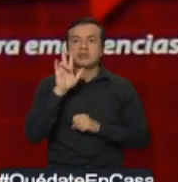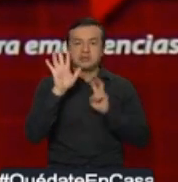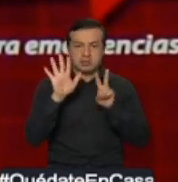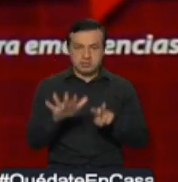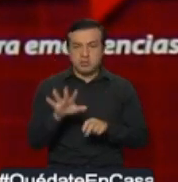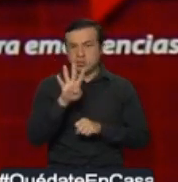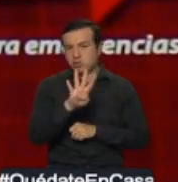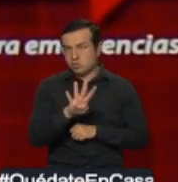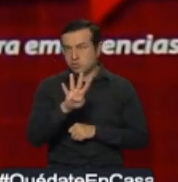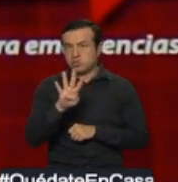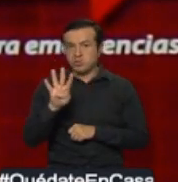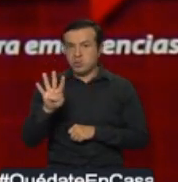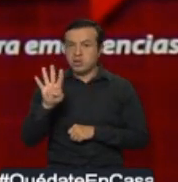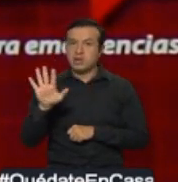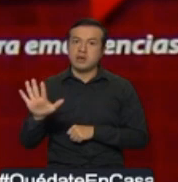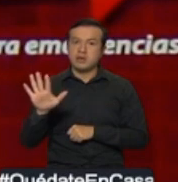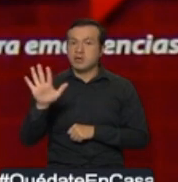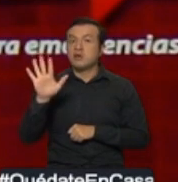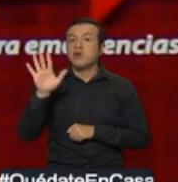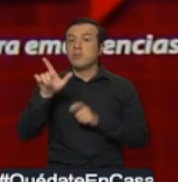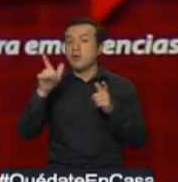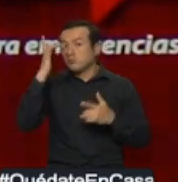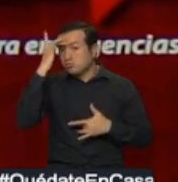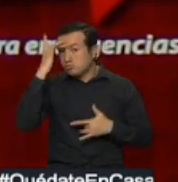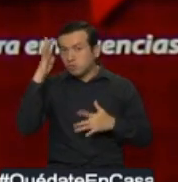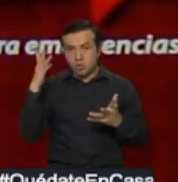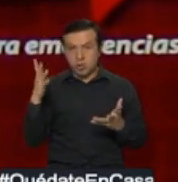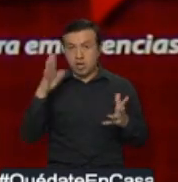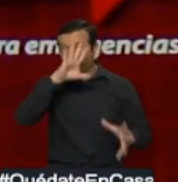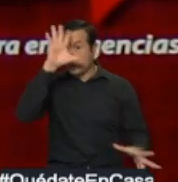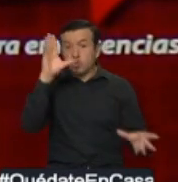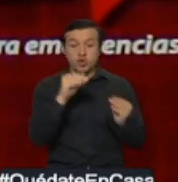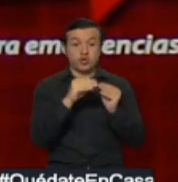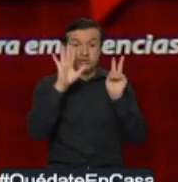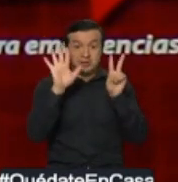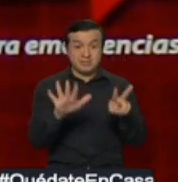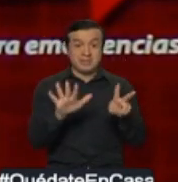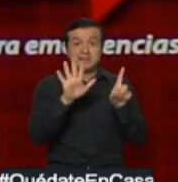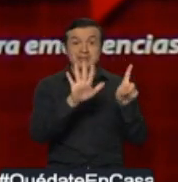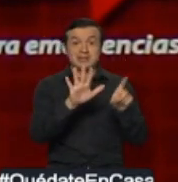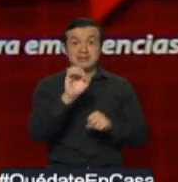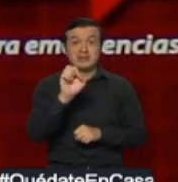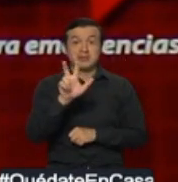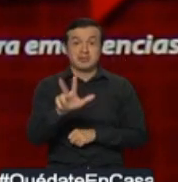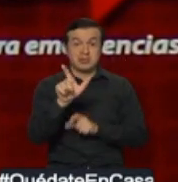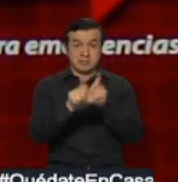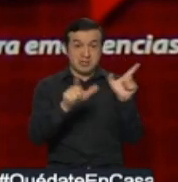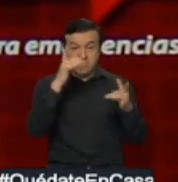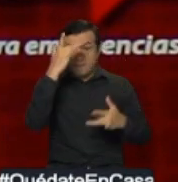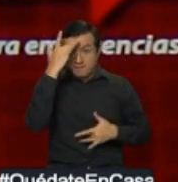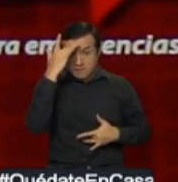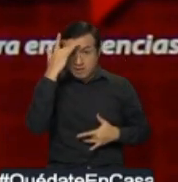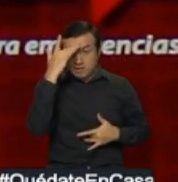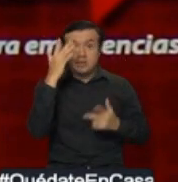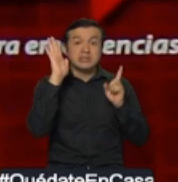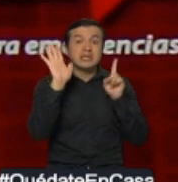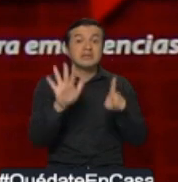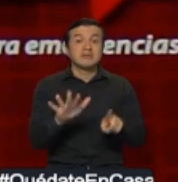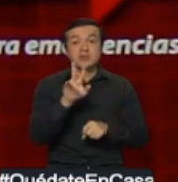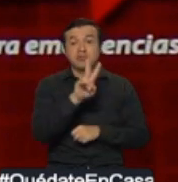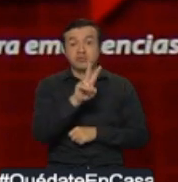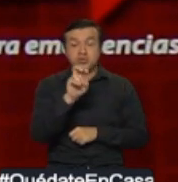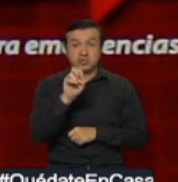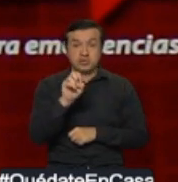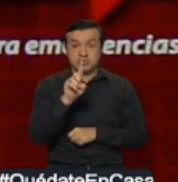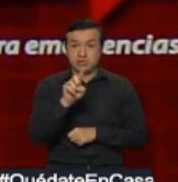7,495 son casos descartados. Del total de 7,603 positivos,